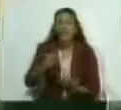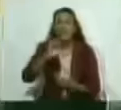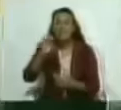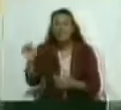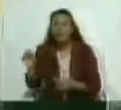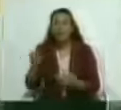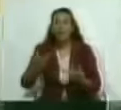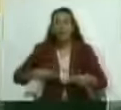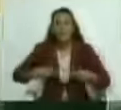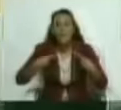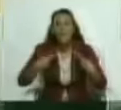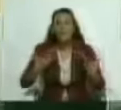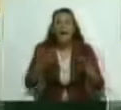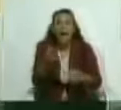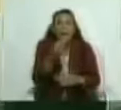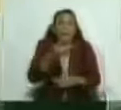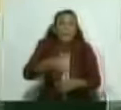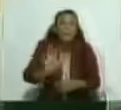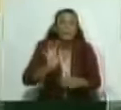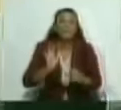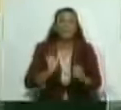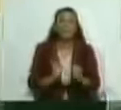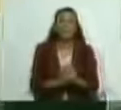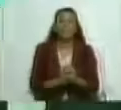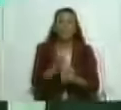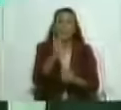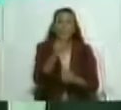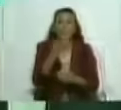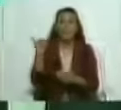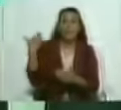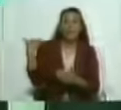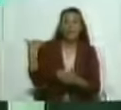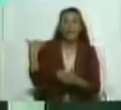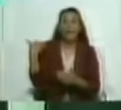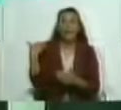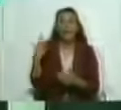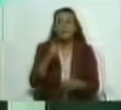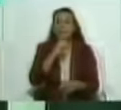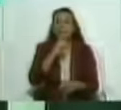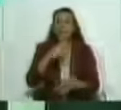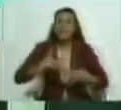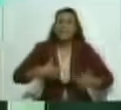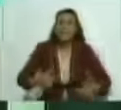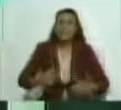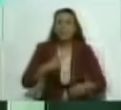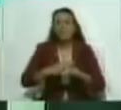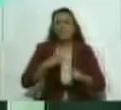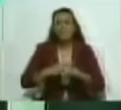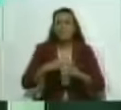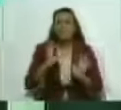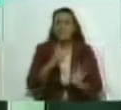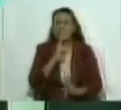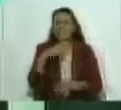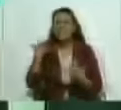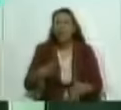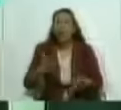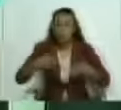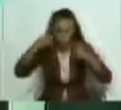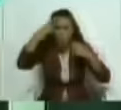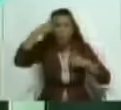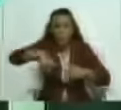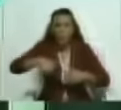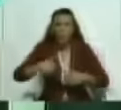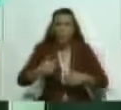vida hace apenas dos meses le puso una dura prueba de salud, pero yo sé que hoy,